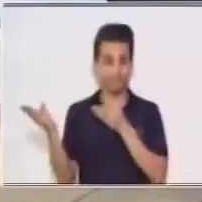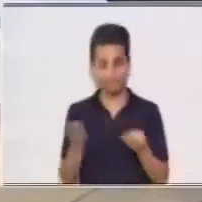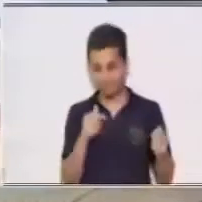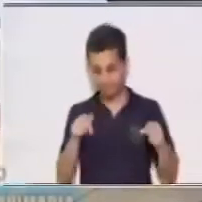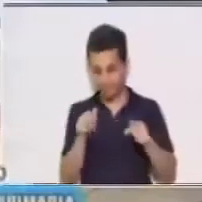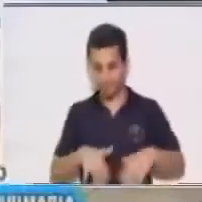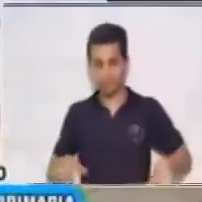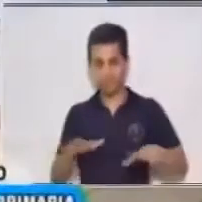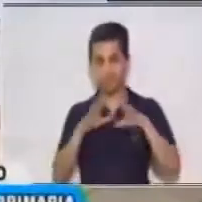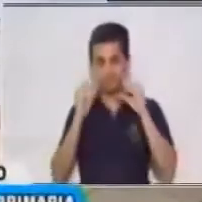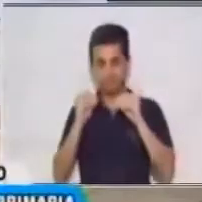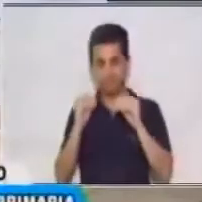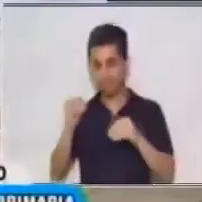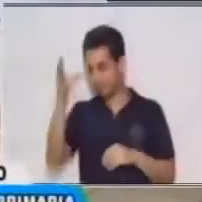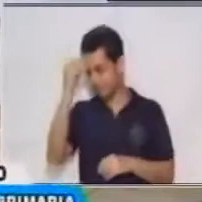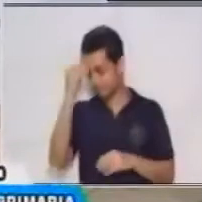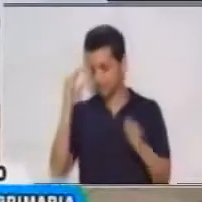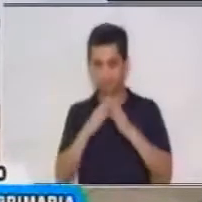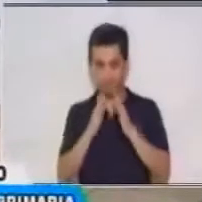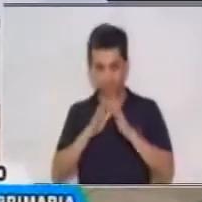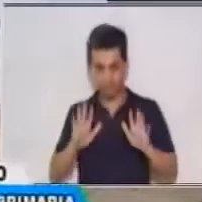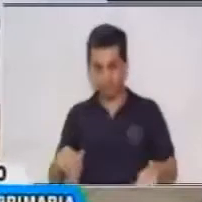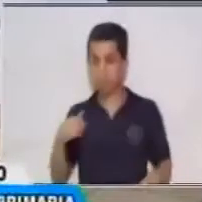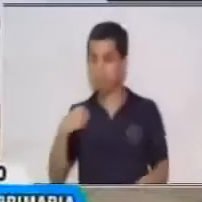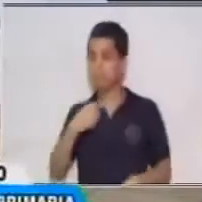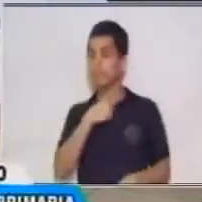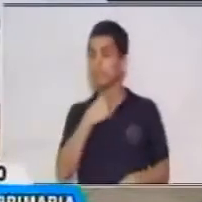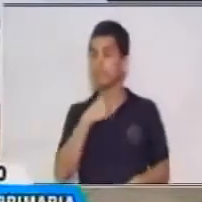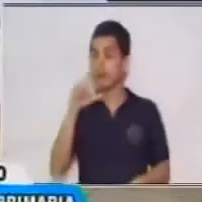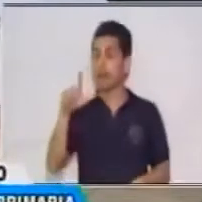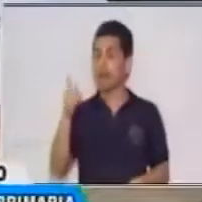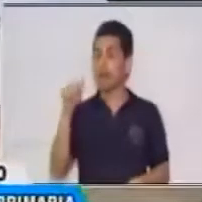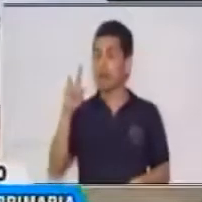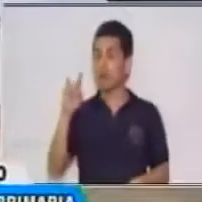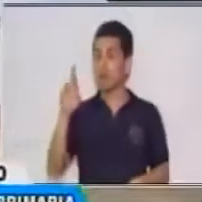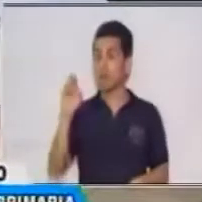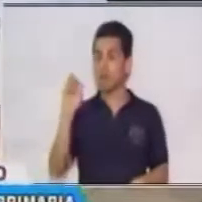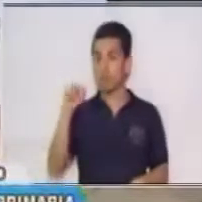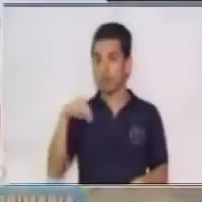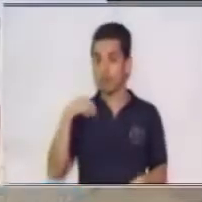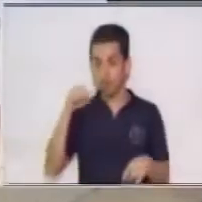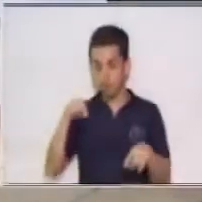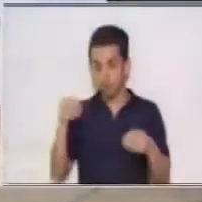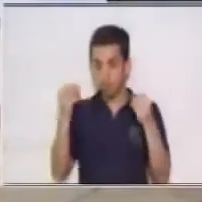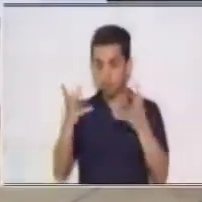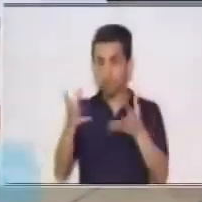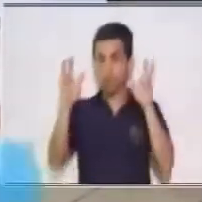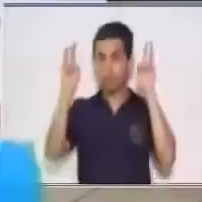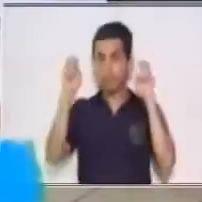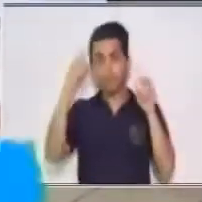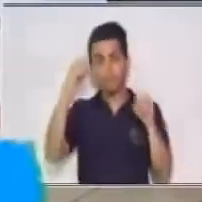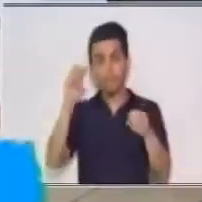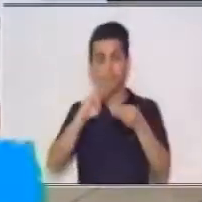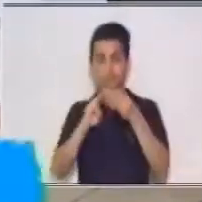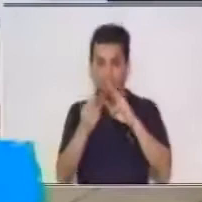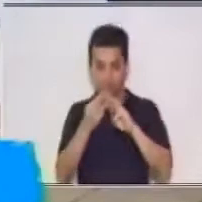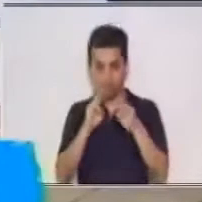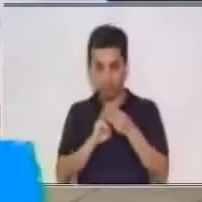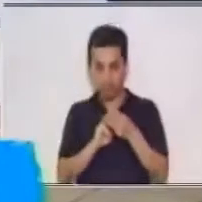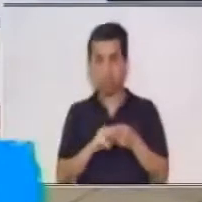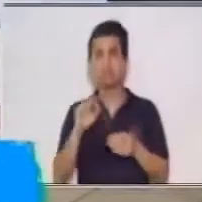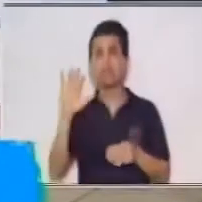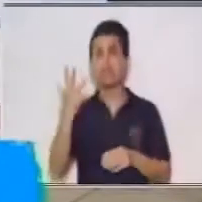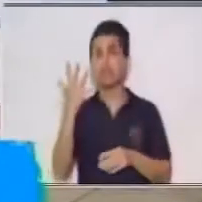Bienvenidos a este espacio educativo Aprendo en Casa. Mi nombre es Lauren Calderón y en esta oportunidad vamos a trabajar un tema del área de matemáticas para